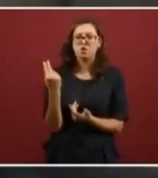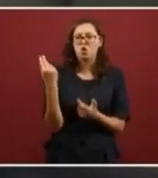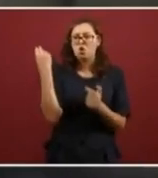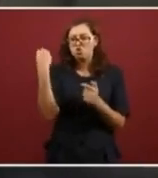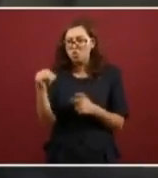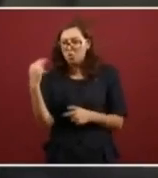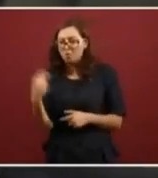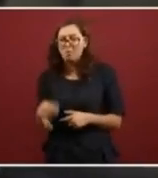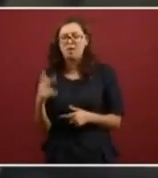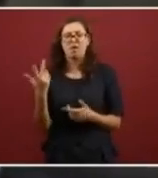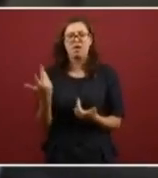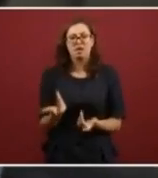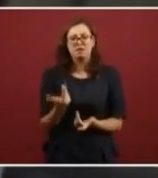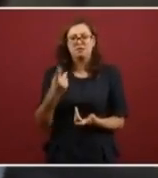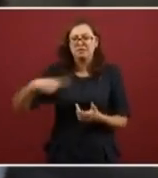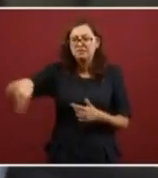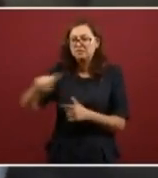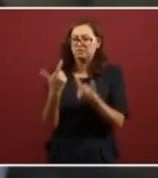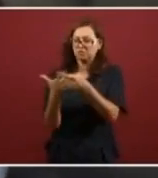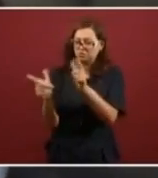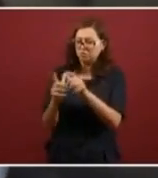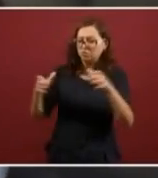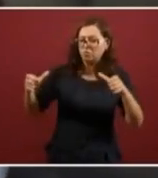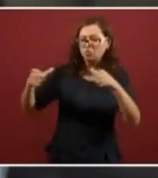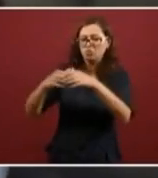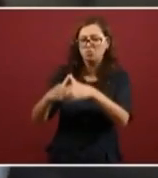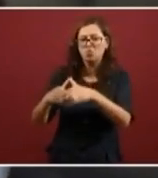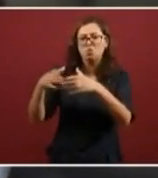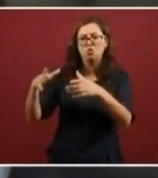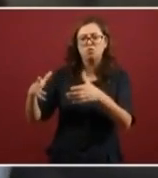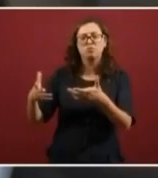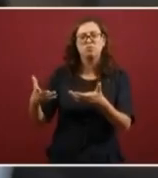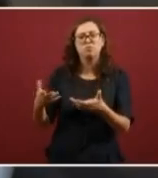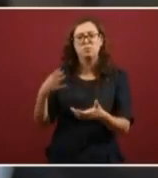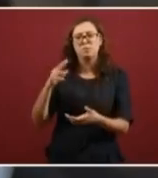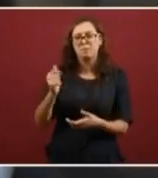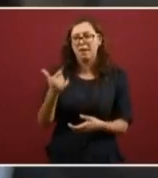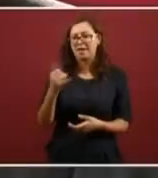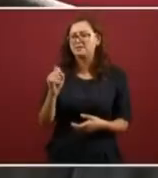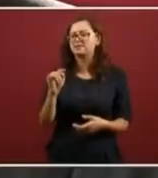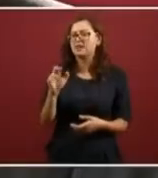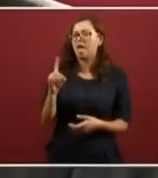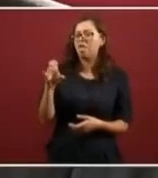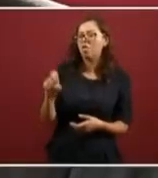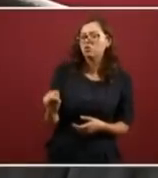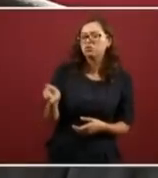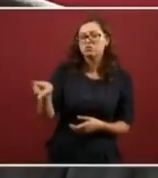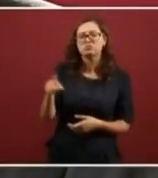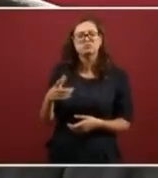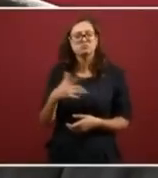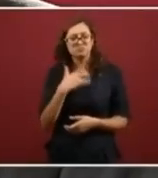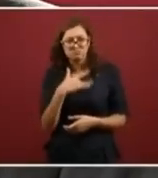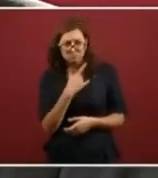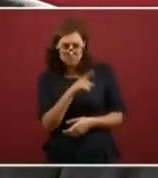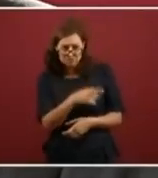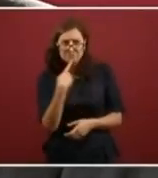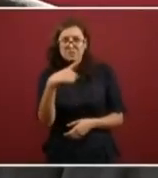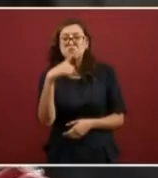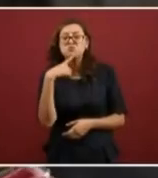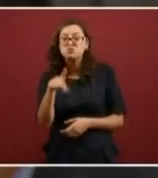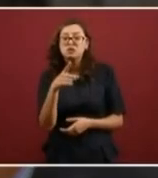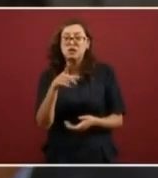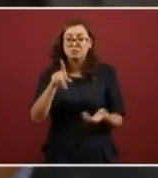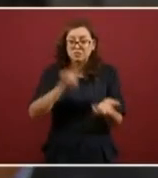magistrados, quieren saber si usted va a tener algún programa para revisar estas